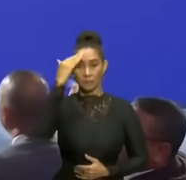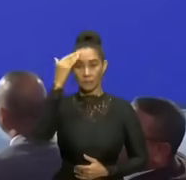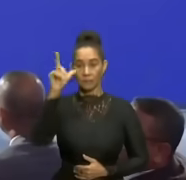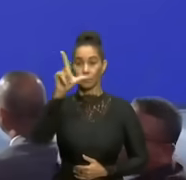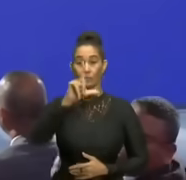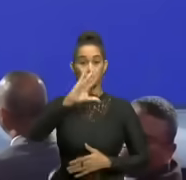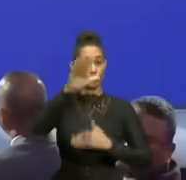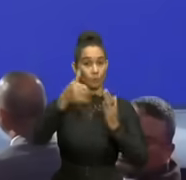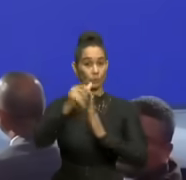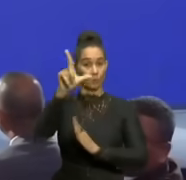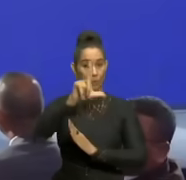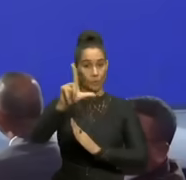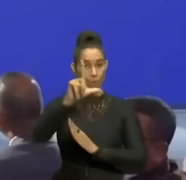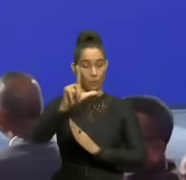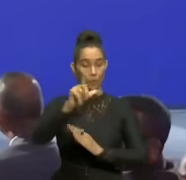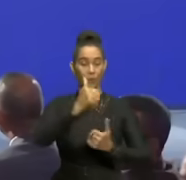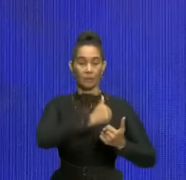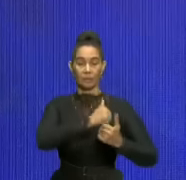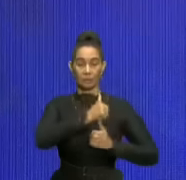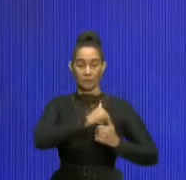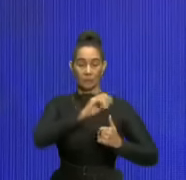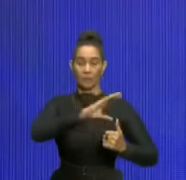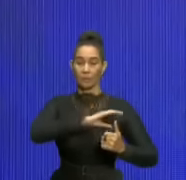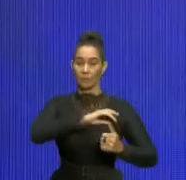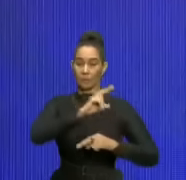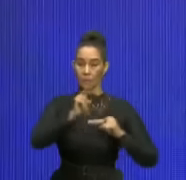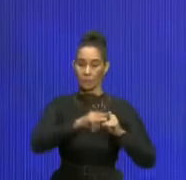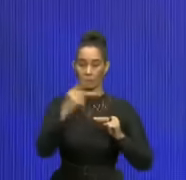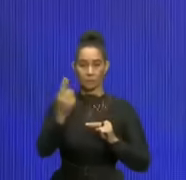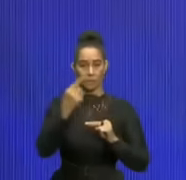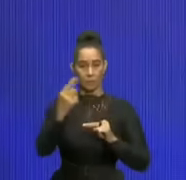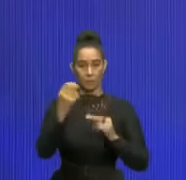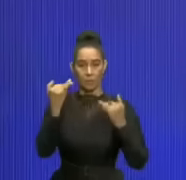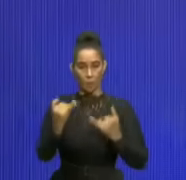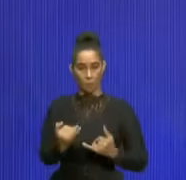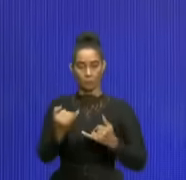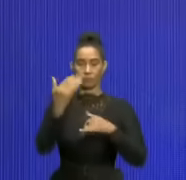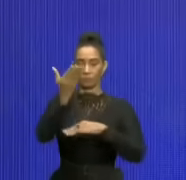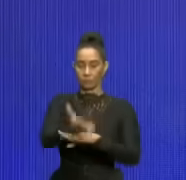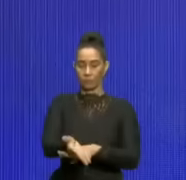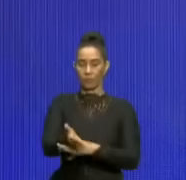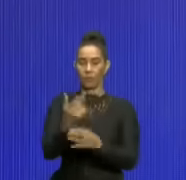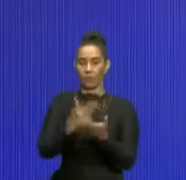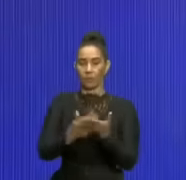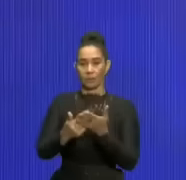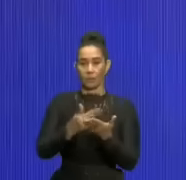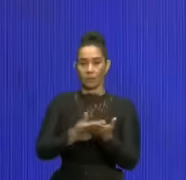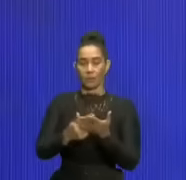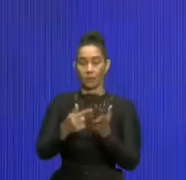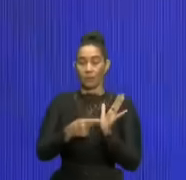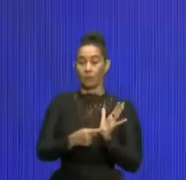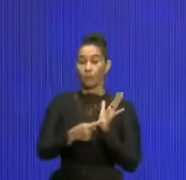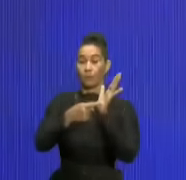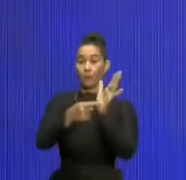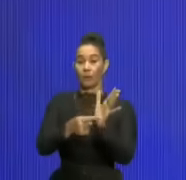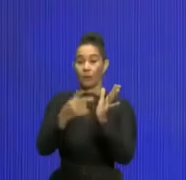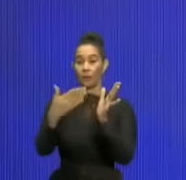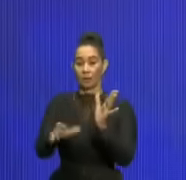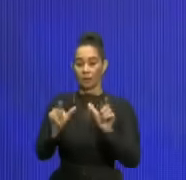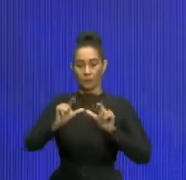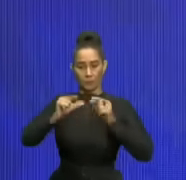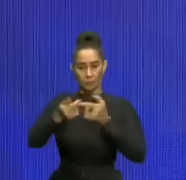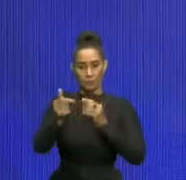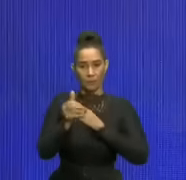todos los lunes a la Fuerza de Tarea, a la Policía Nacional, y hoy estuve presente allá. Se le hizo un reconocimiento a